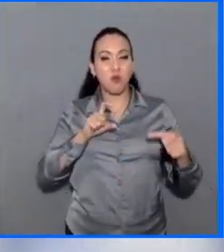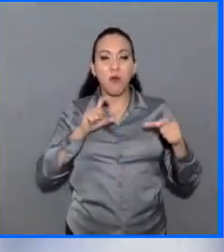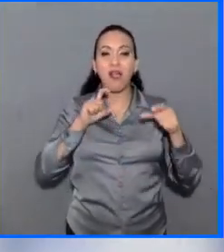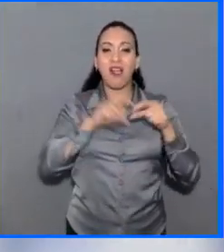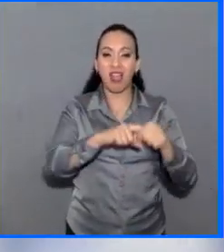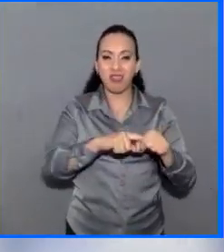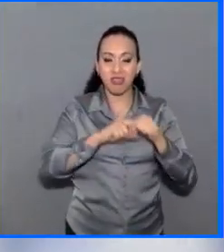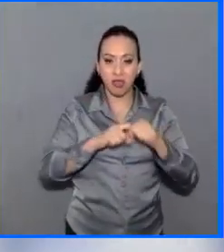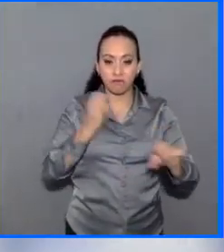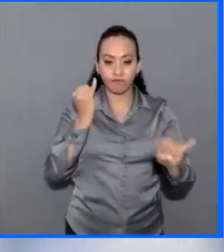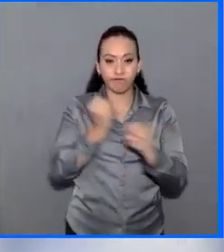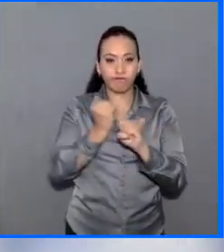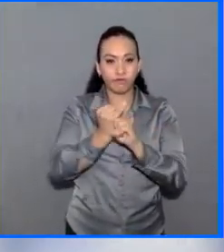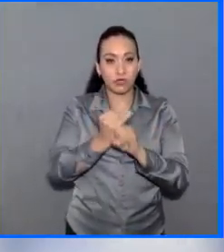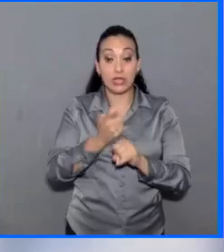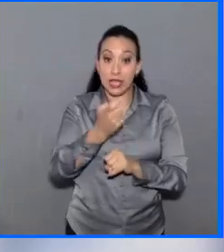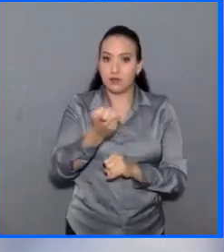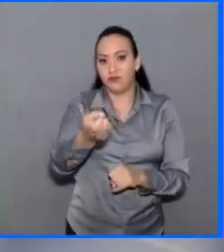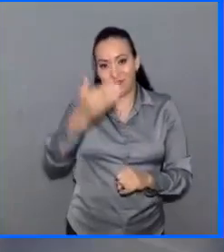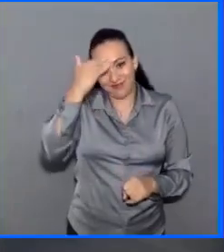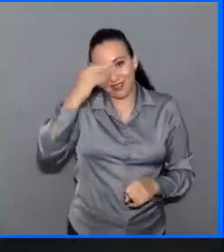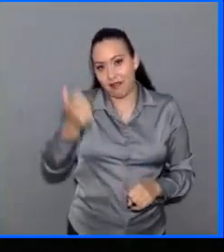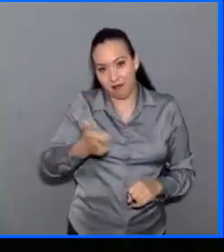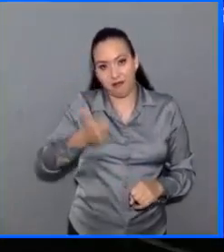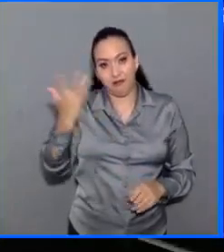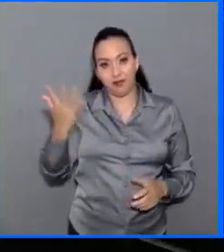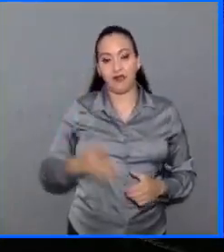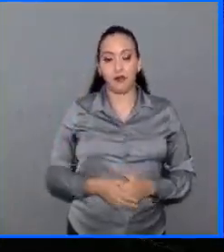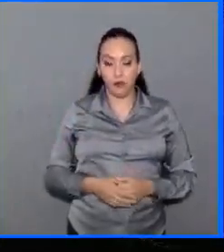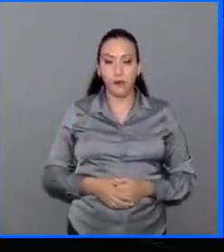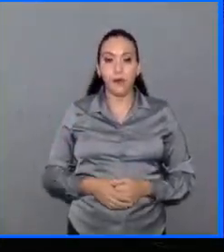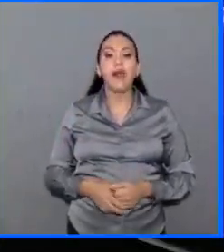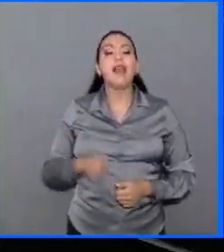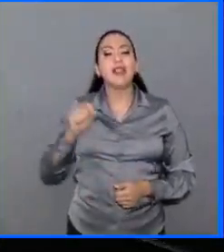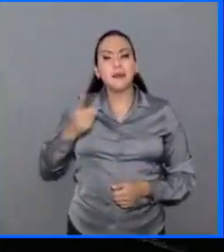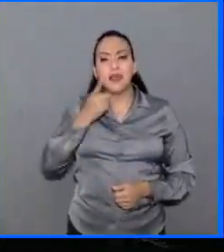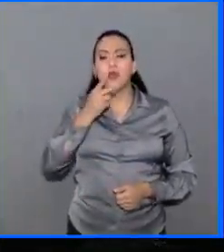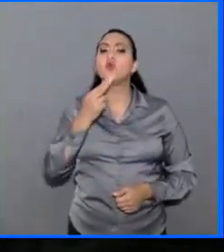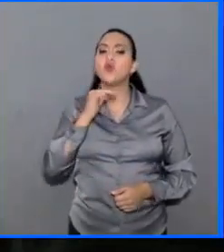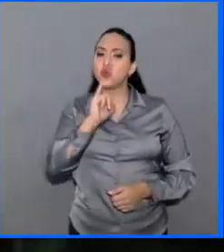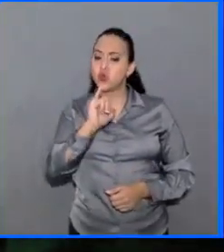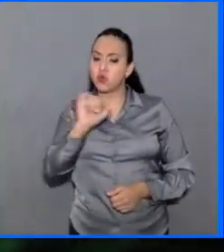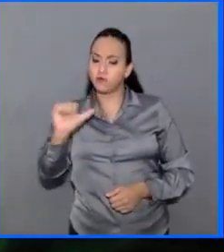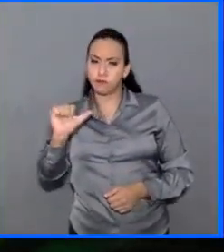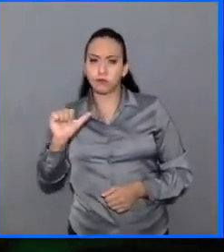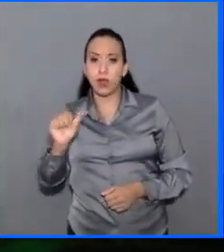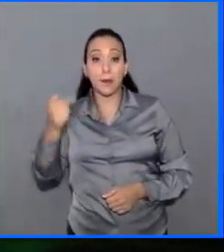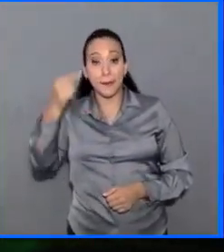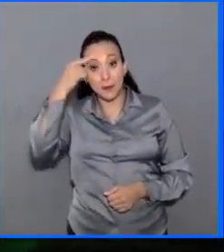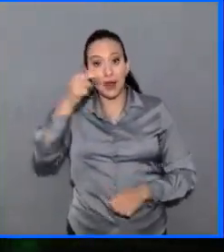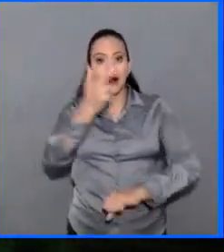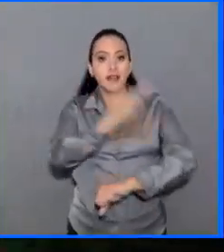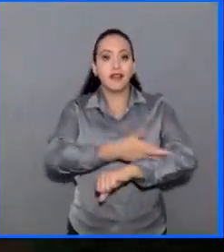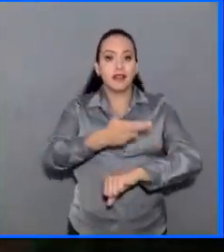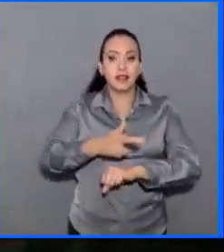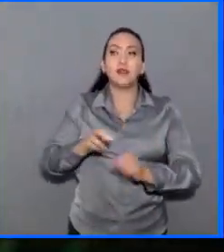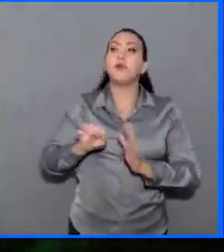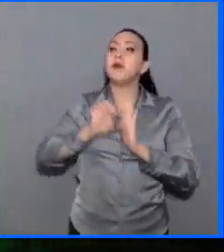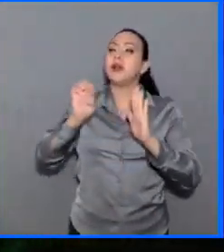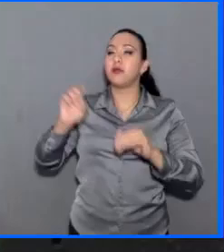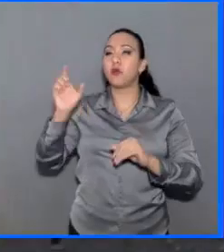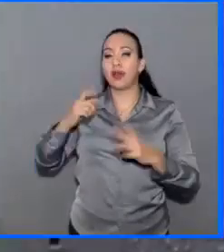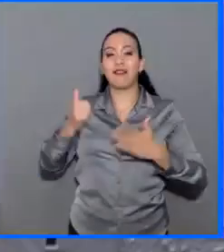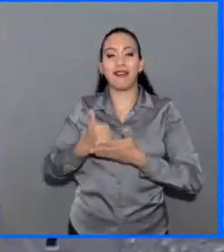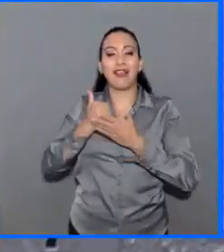también cuesta. Plantearon la posibilidad de usar la inteligencia artificial en procesos de mediación y arbitraje para poner